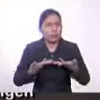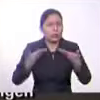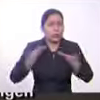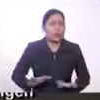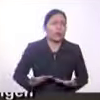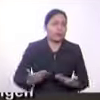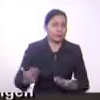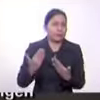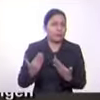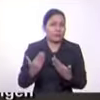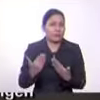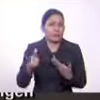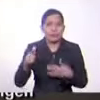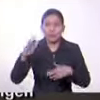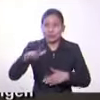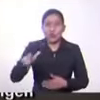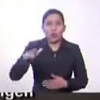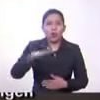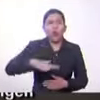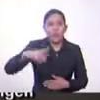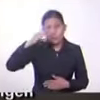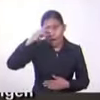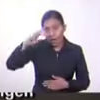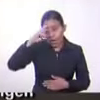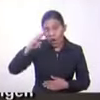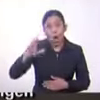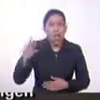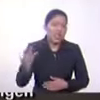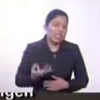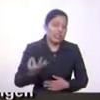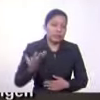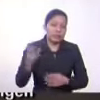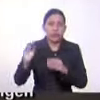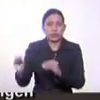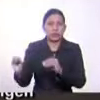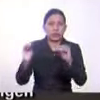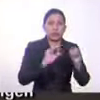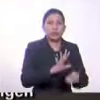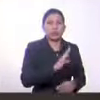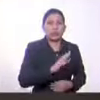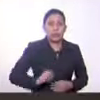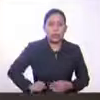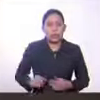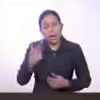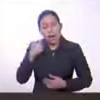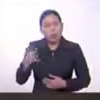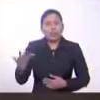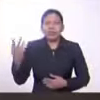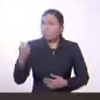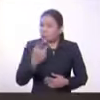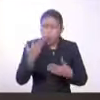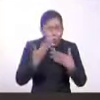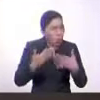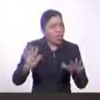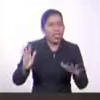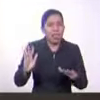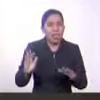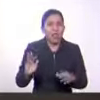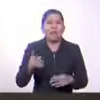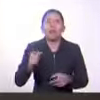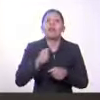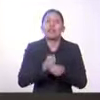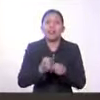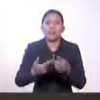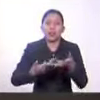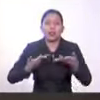sea en su estancia en México o si es necesario que vuelvan a sus lugares de origen, en todo momento tengan garantizados